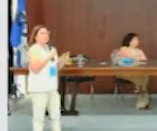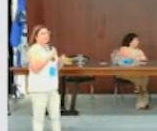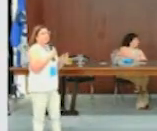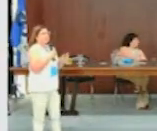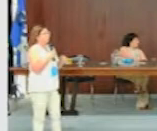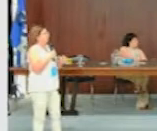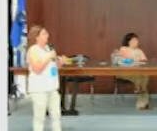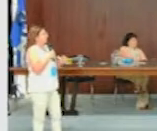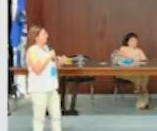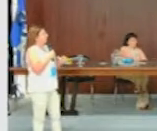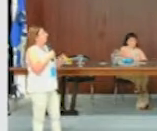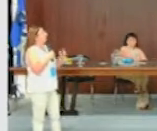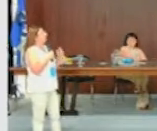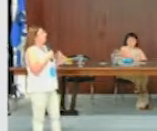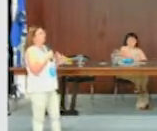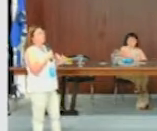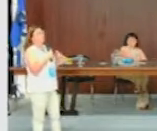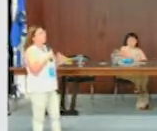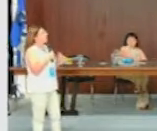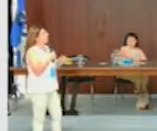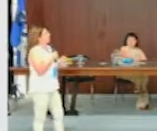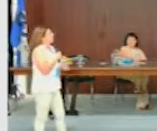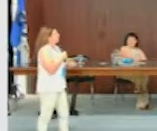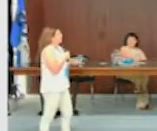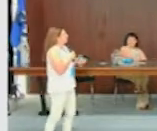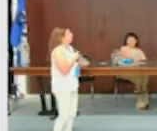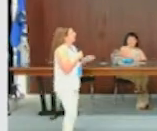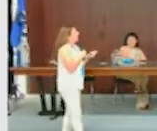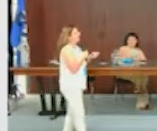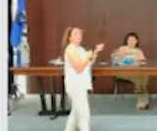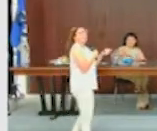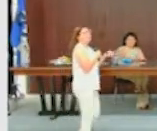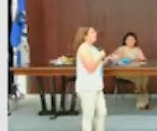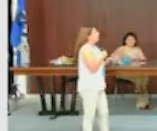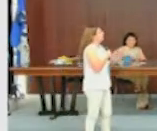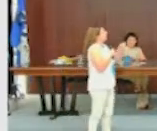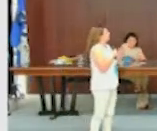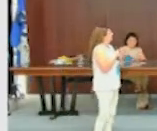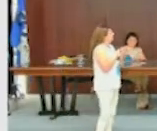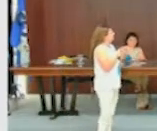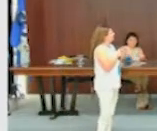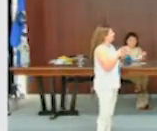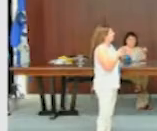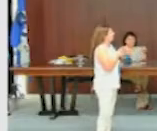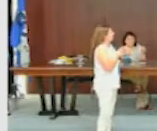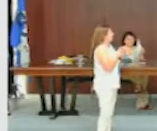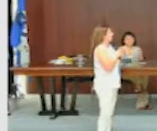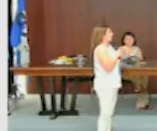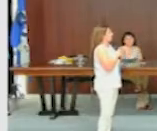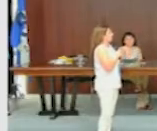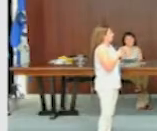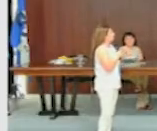perder la legítima autoridad y la actitud debe ser intachable. Escuchar y ser capaz de dirigir